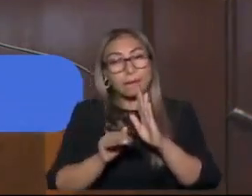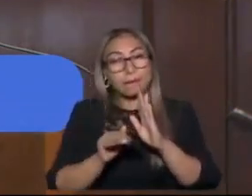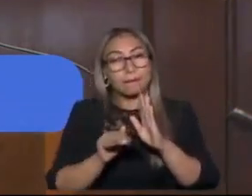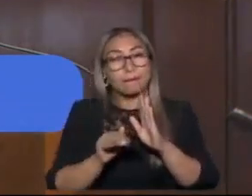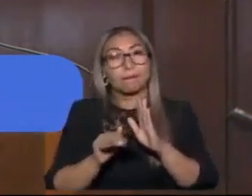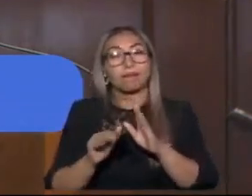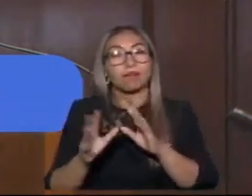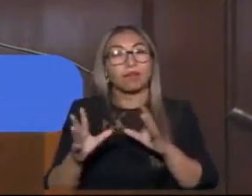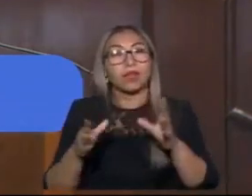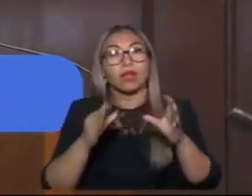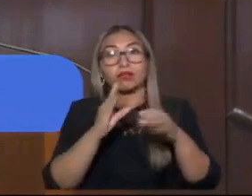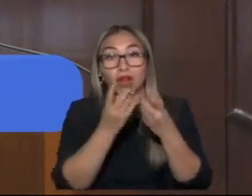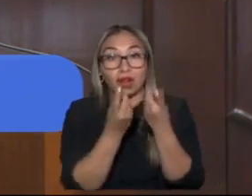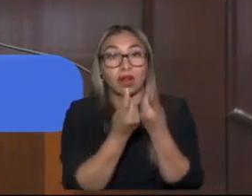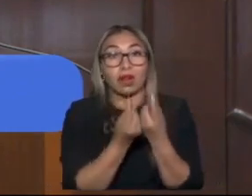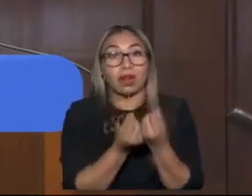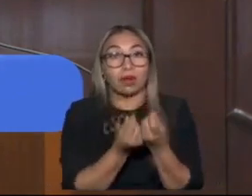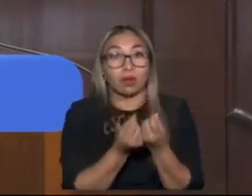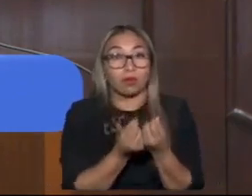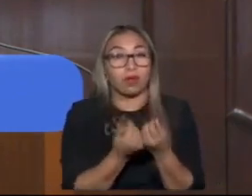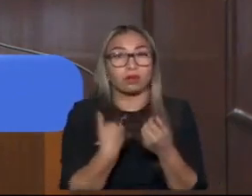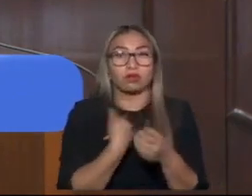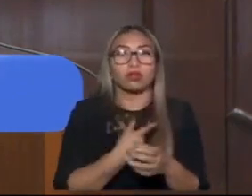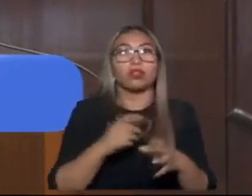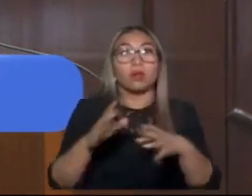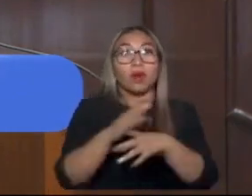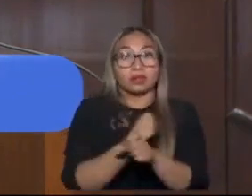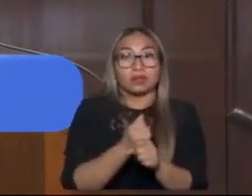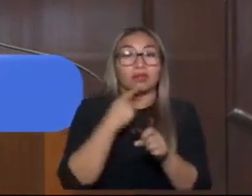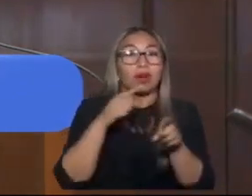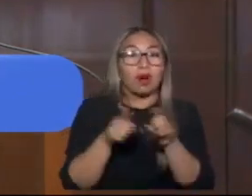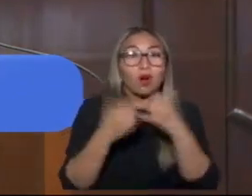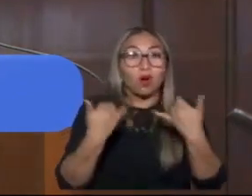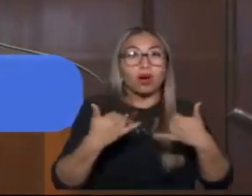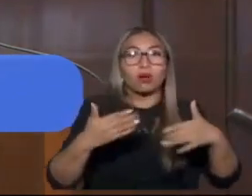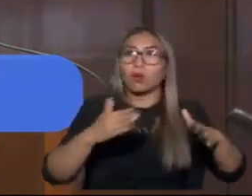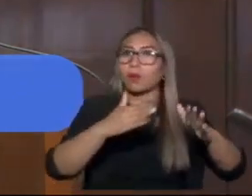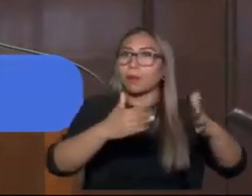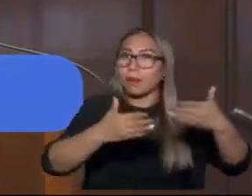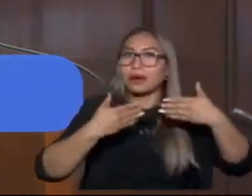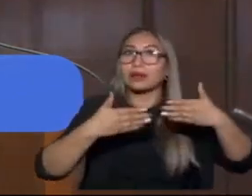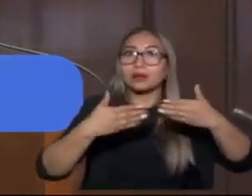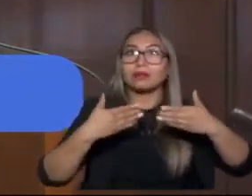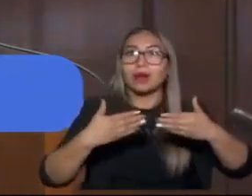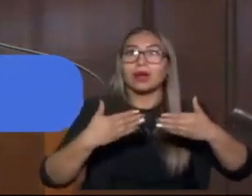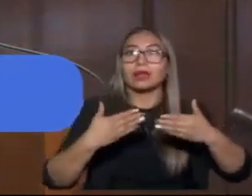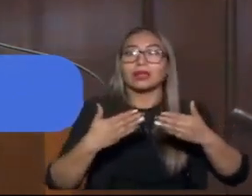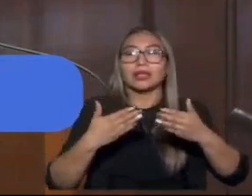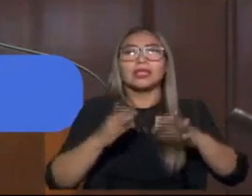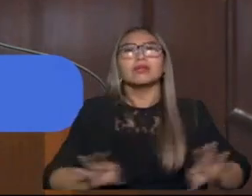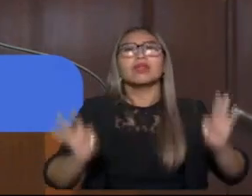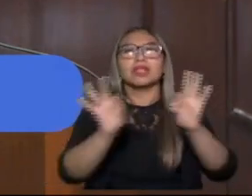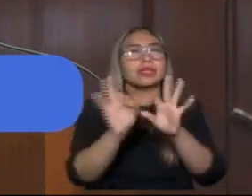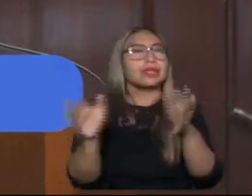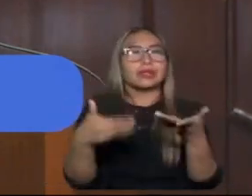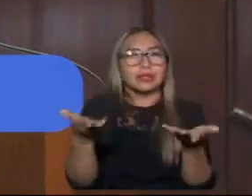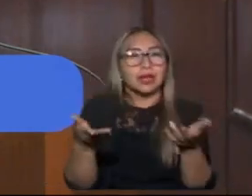La recuperación económica que estamos logrando como país, debemos protegerla,